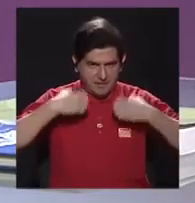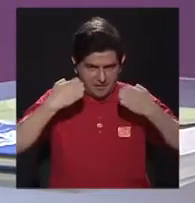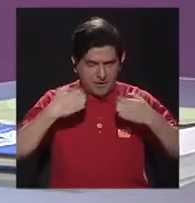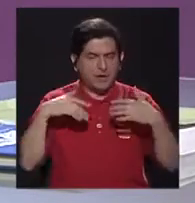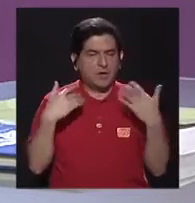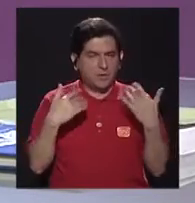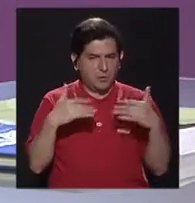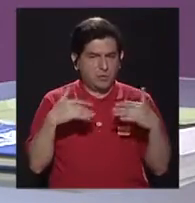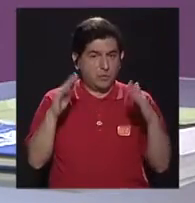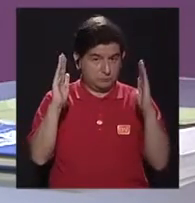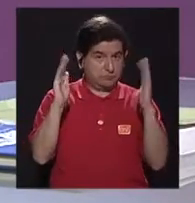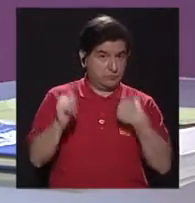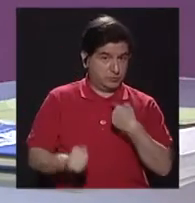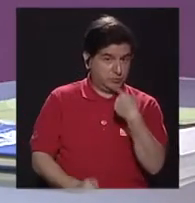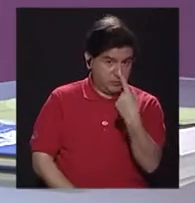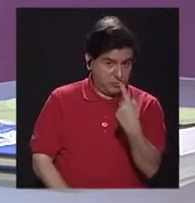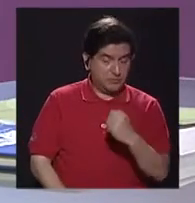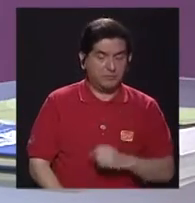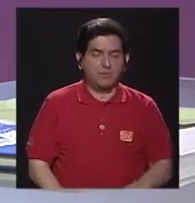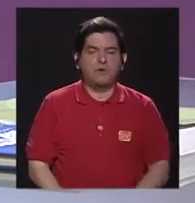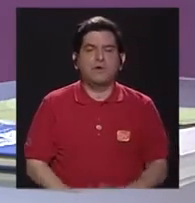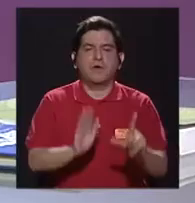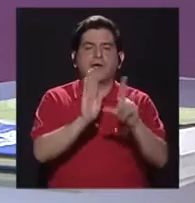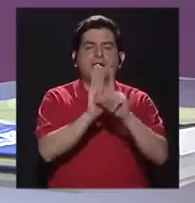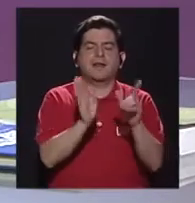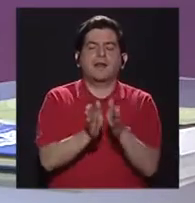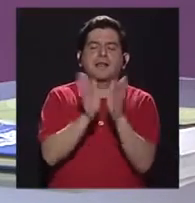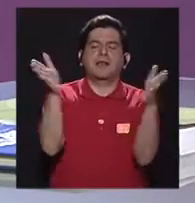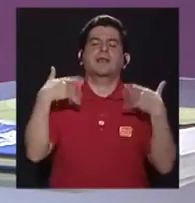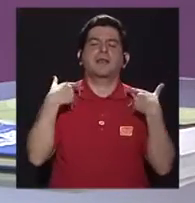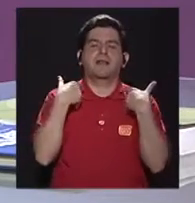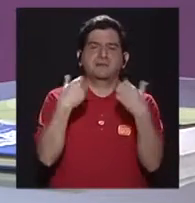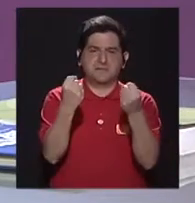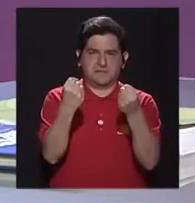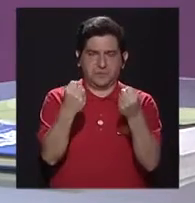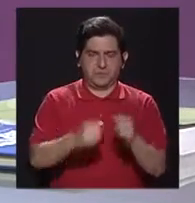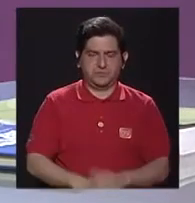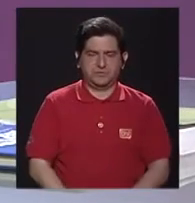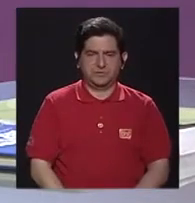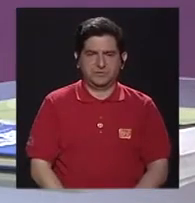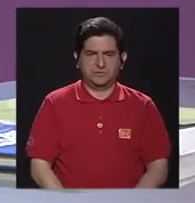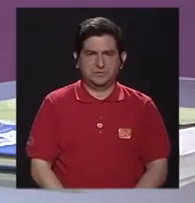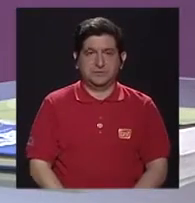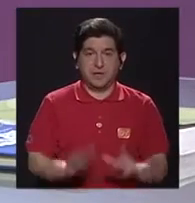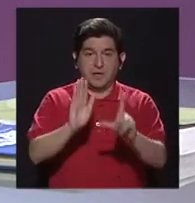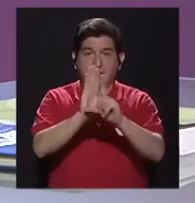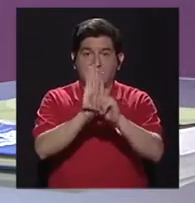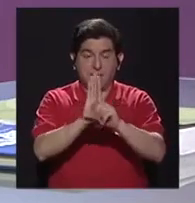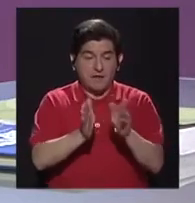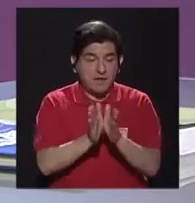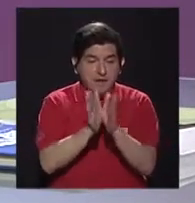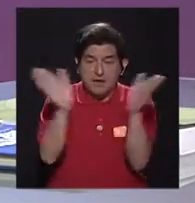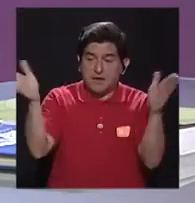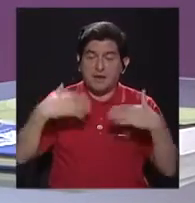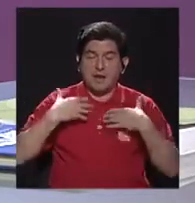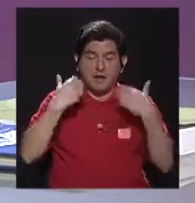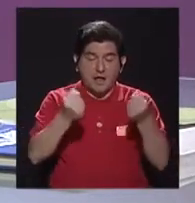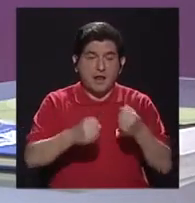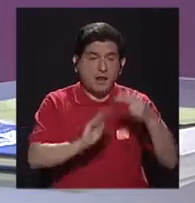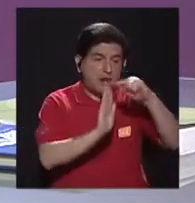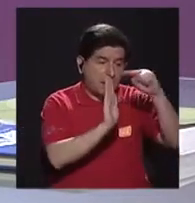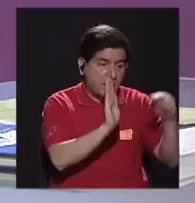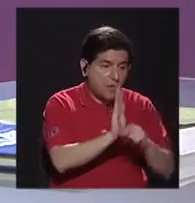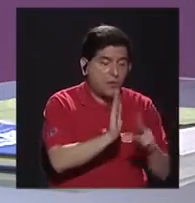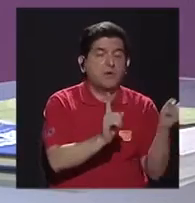bastante grandes, diría yo, por parte de la Ley General de la Salud. La Ley General de la Salud establece un conjunto de disposiciones que